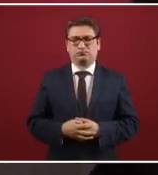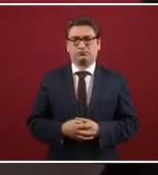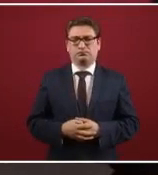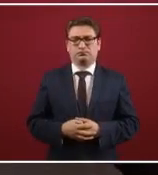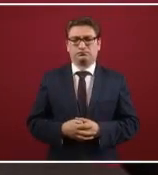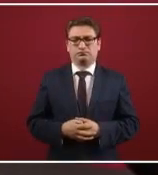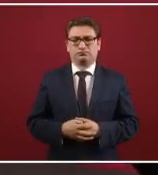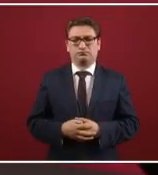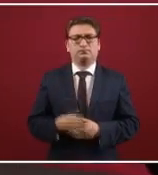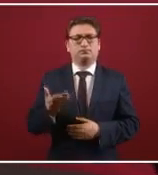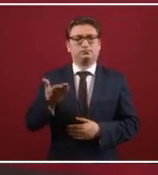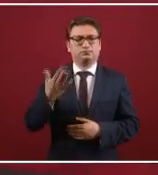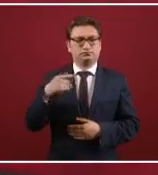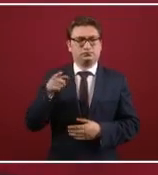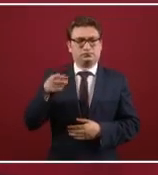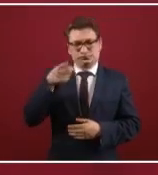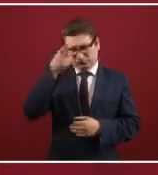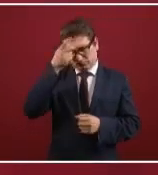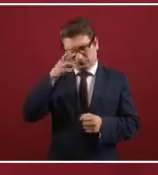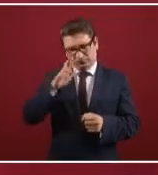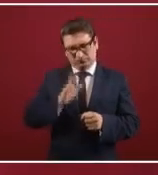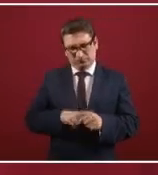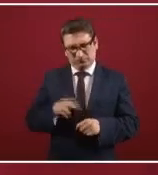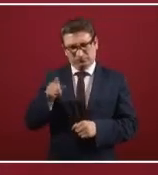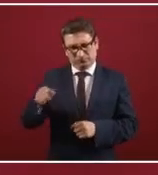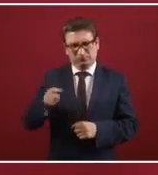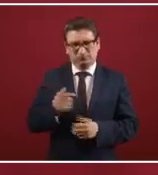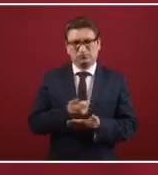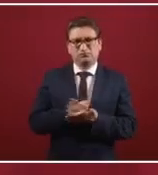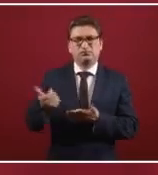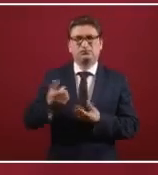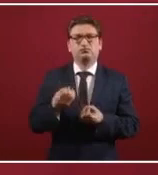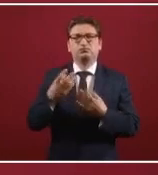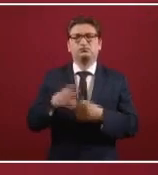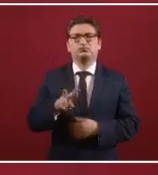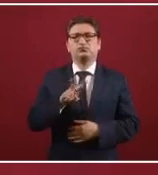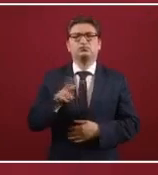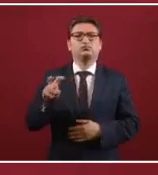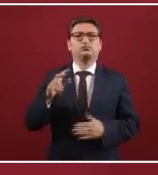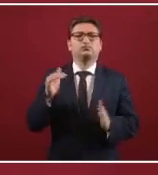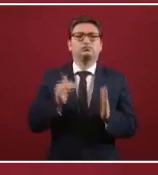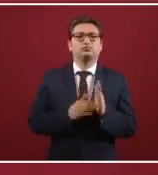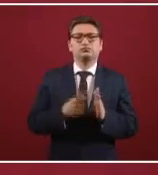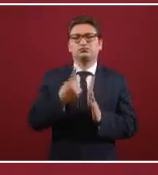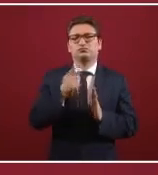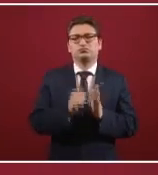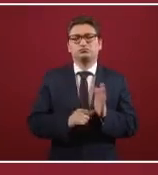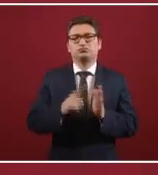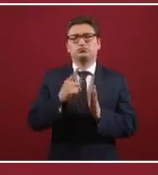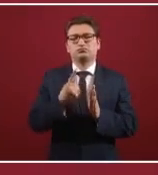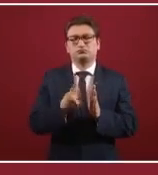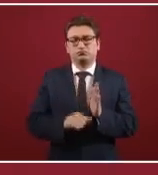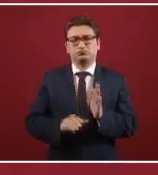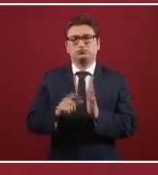antes el director del coneval ganaba doscientos mil pesos mensuales